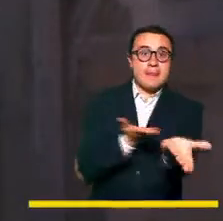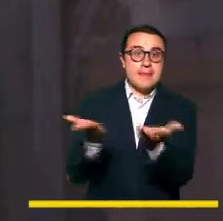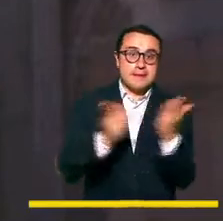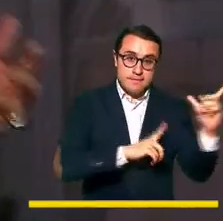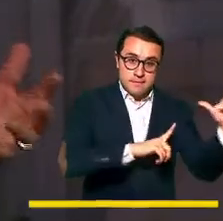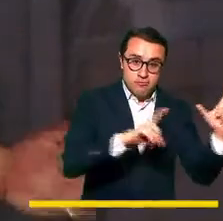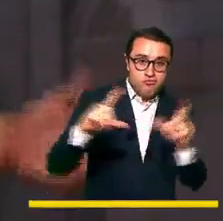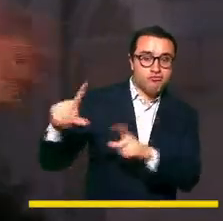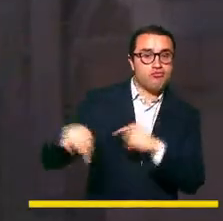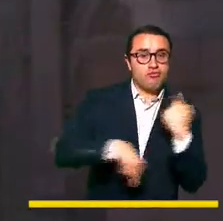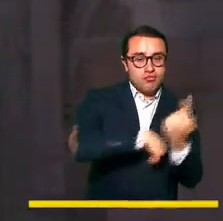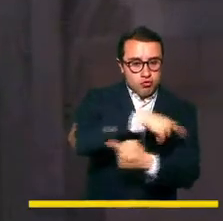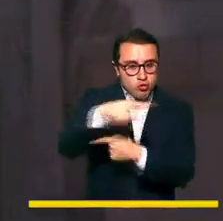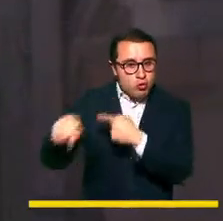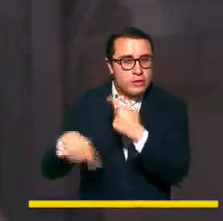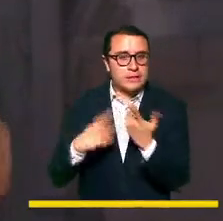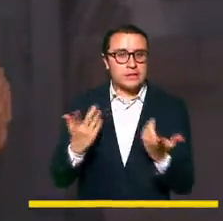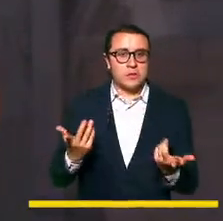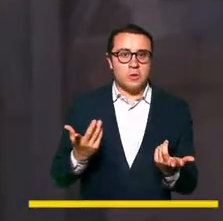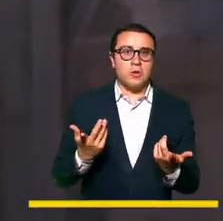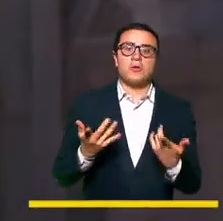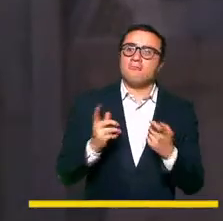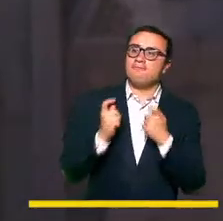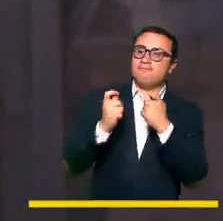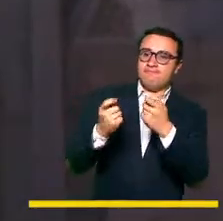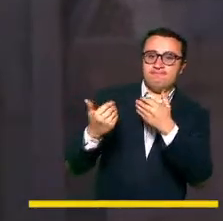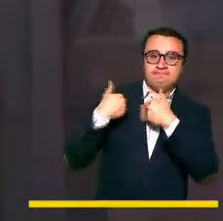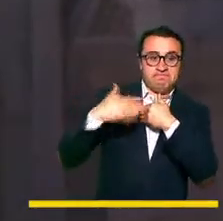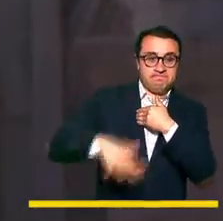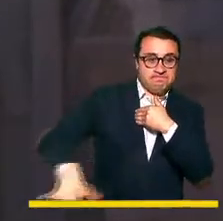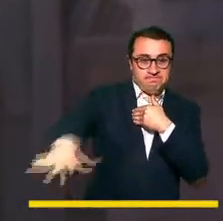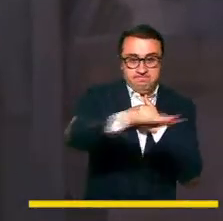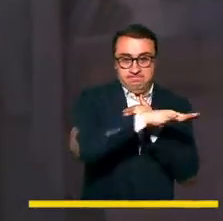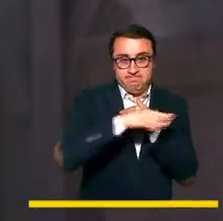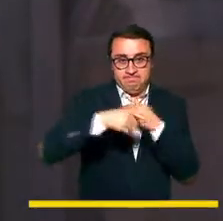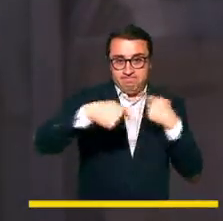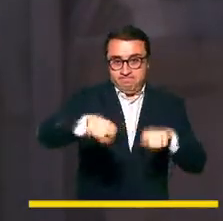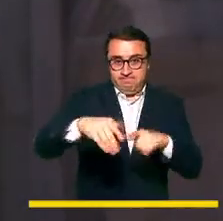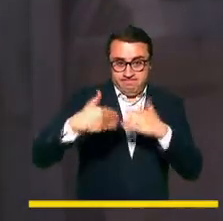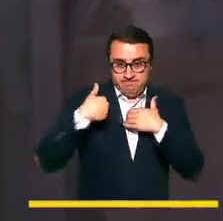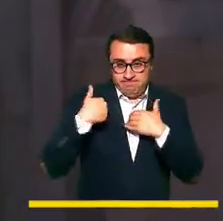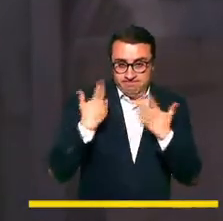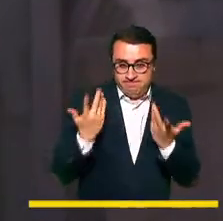turísticos, que ya pues le corresponde a la región desarrollar.